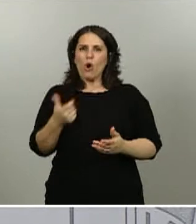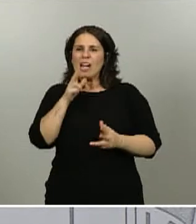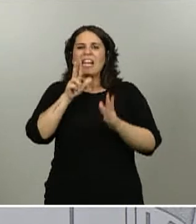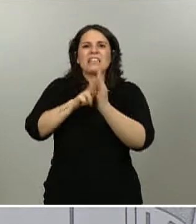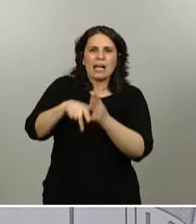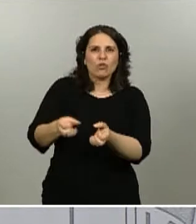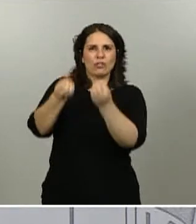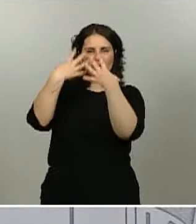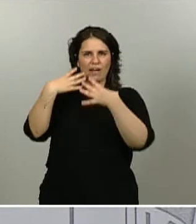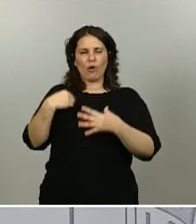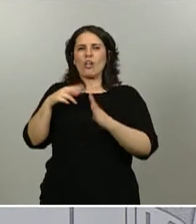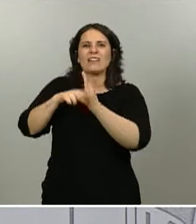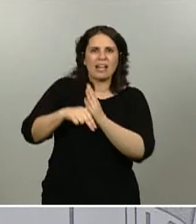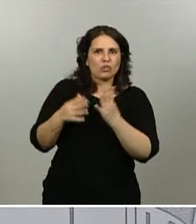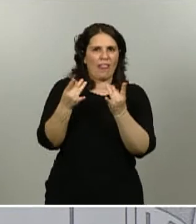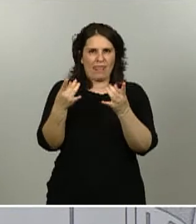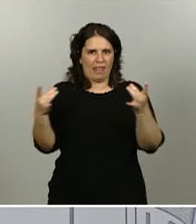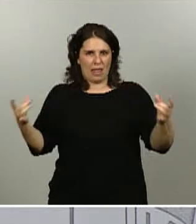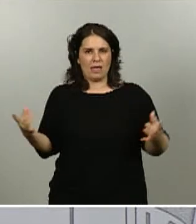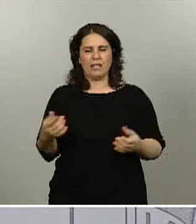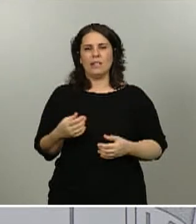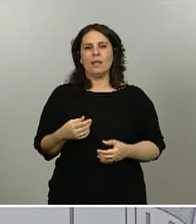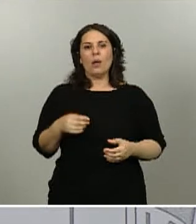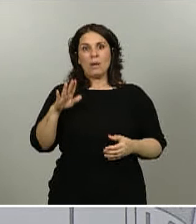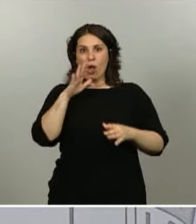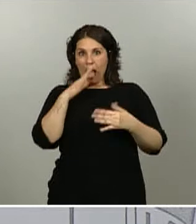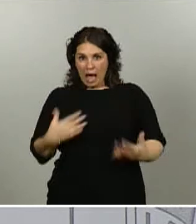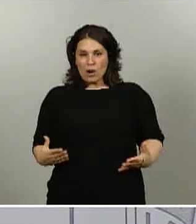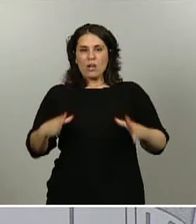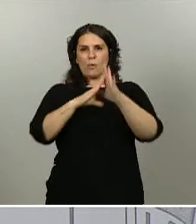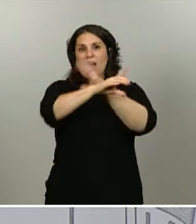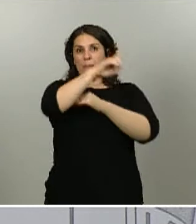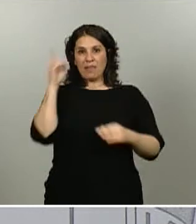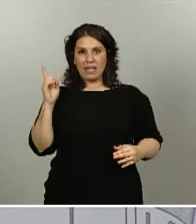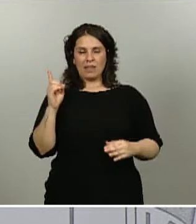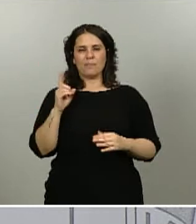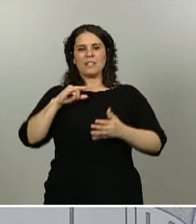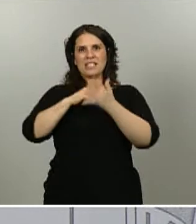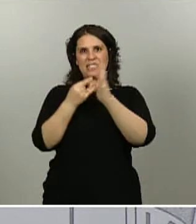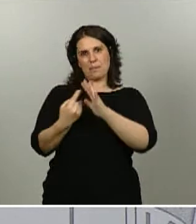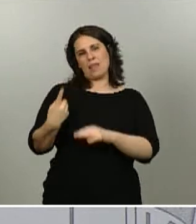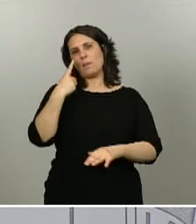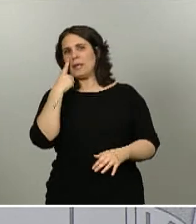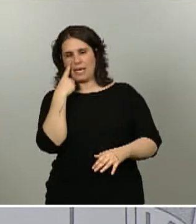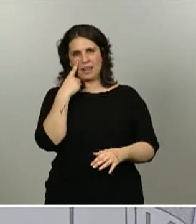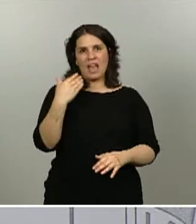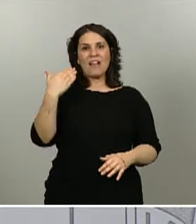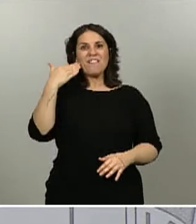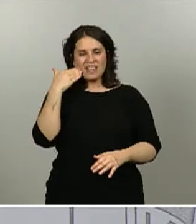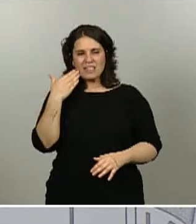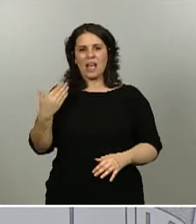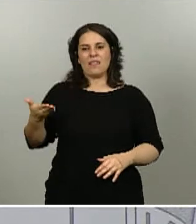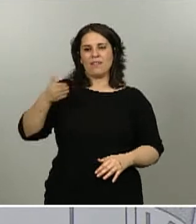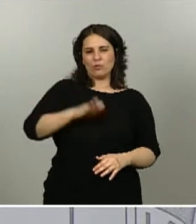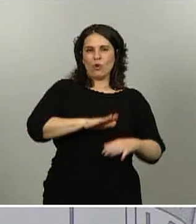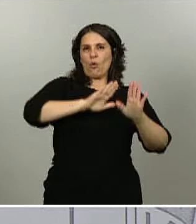en los datos que ha enviado, que ha cargado la Comunidad de Madrid en el sistema de vigilancia con fecha de defunción en estos últimos 7 días,